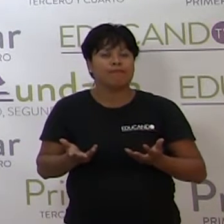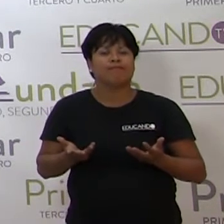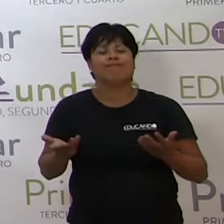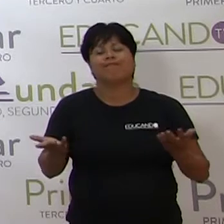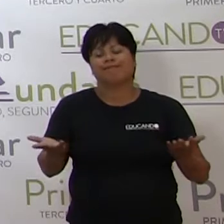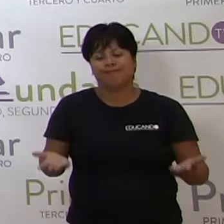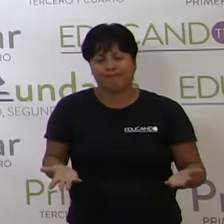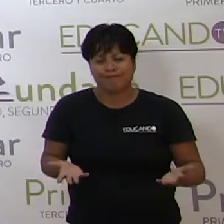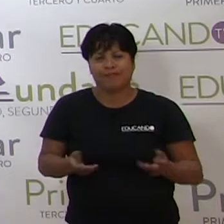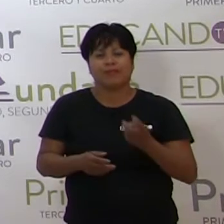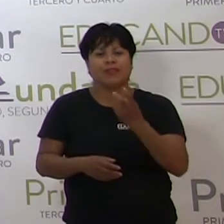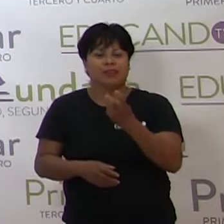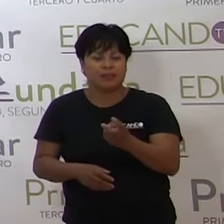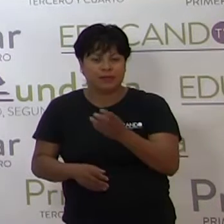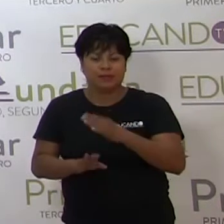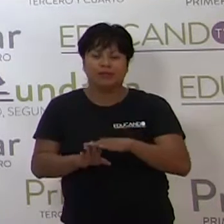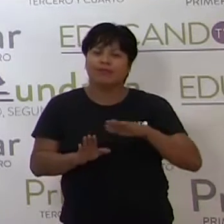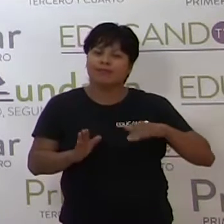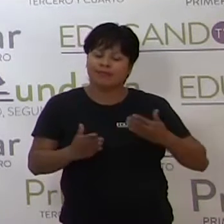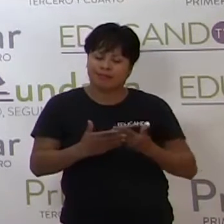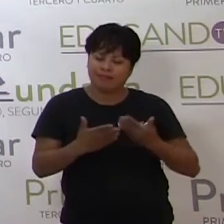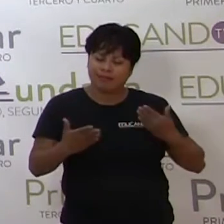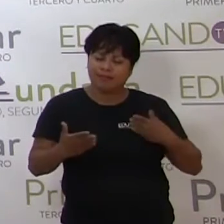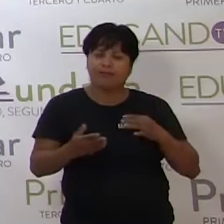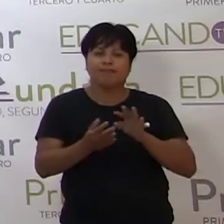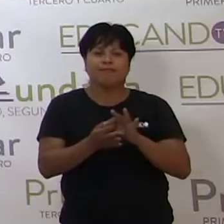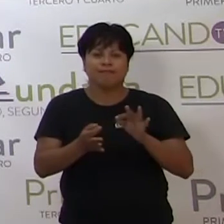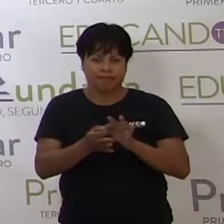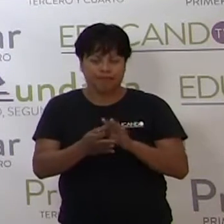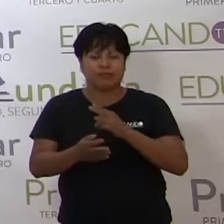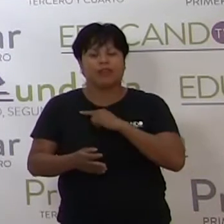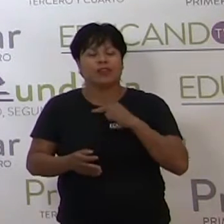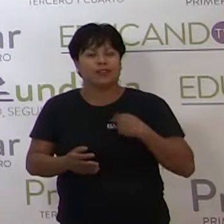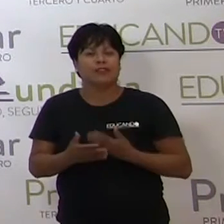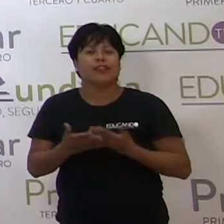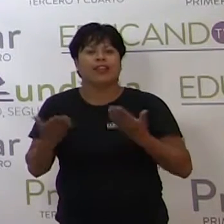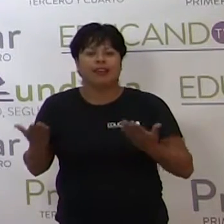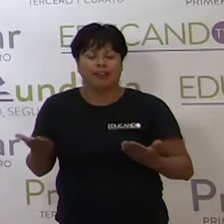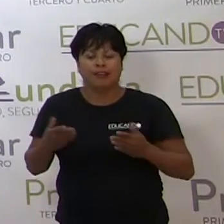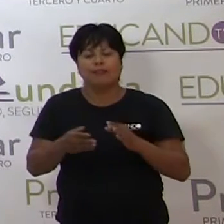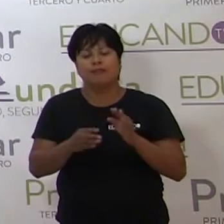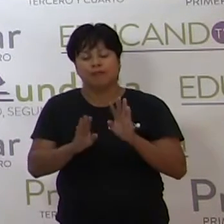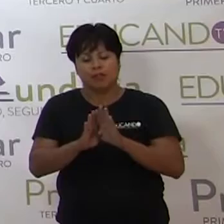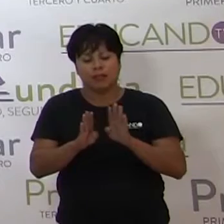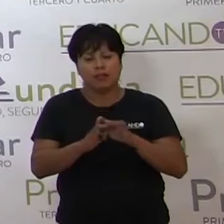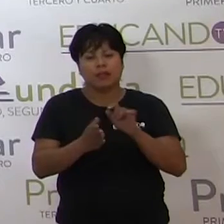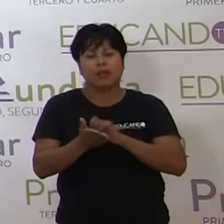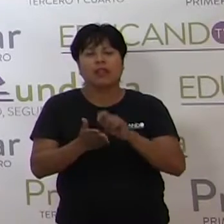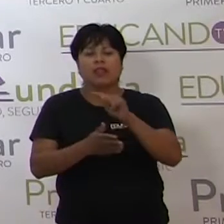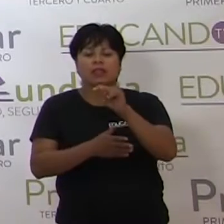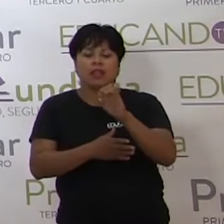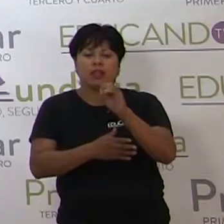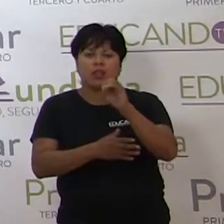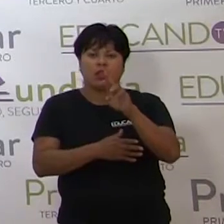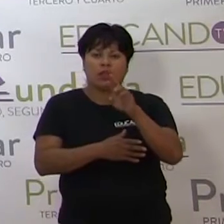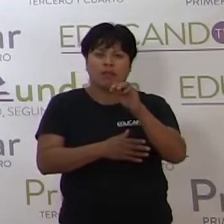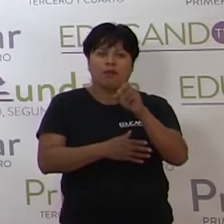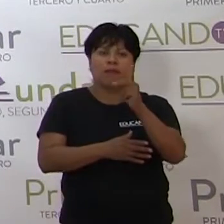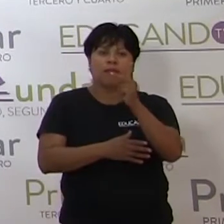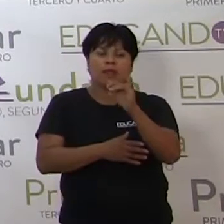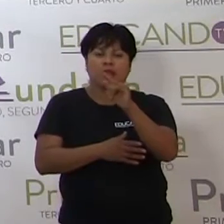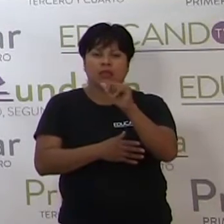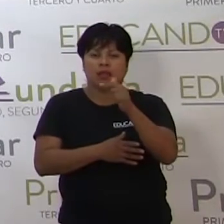Pues, ahora sí, vamos a aplicar el teorema de